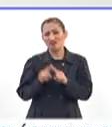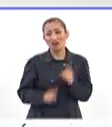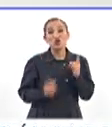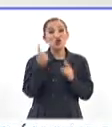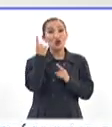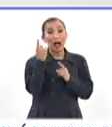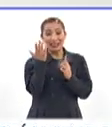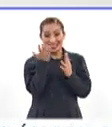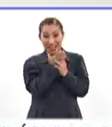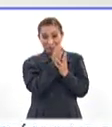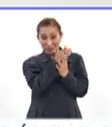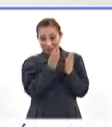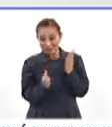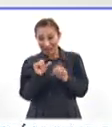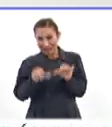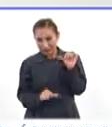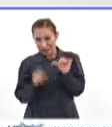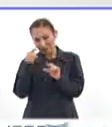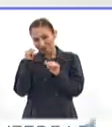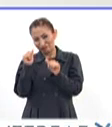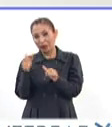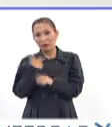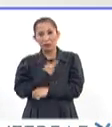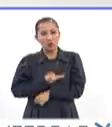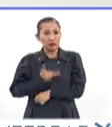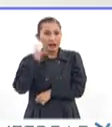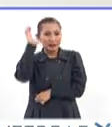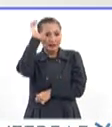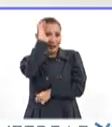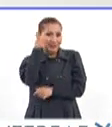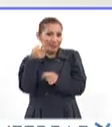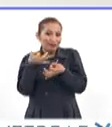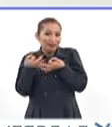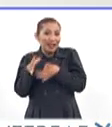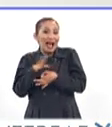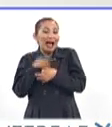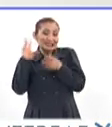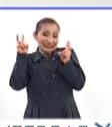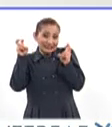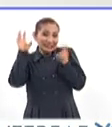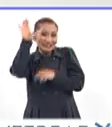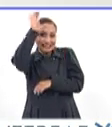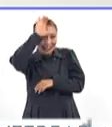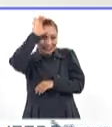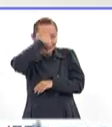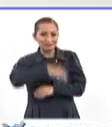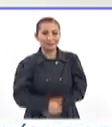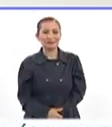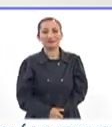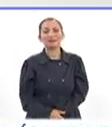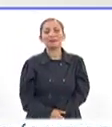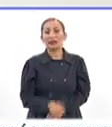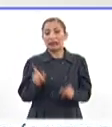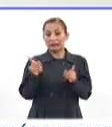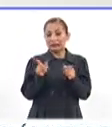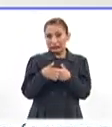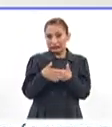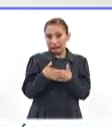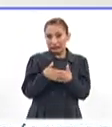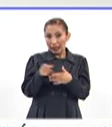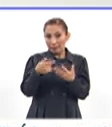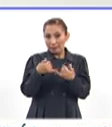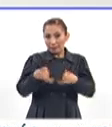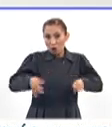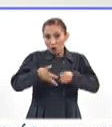una tercera parte de estas actividades, tú sabes bien cómo me gusta la ciencia, pues van a estar relacionadas con la ciencia también. En breves minutos pues será